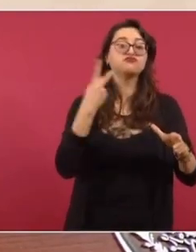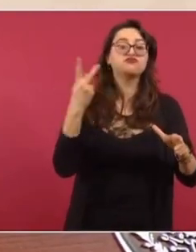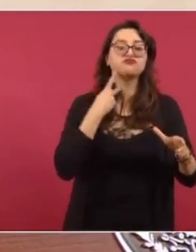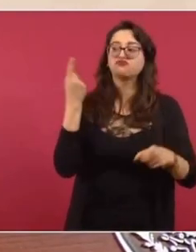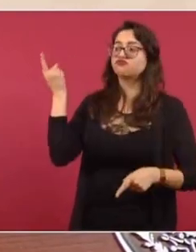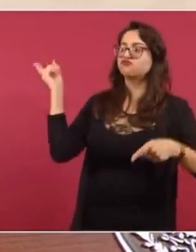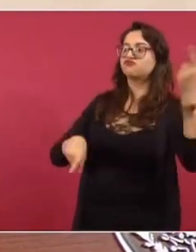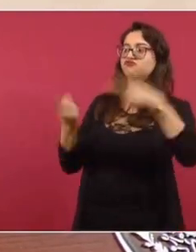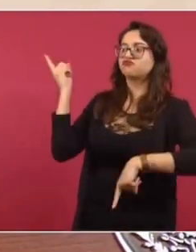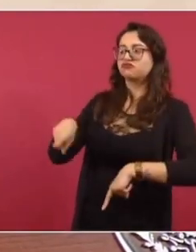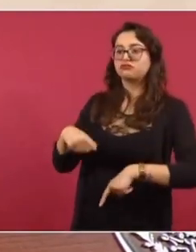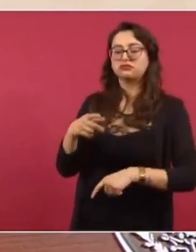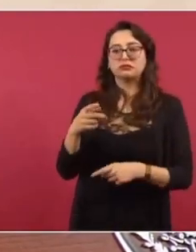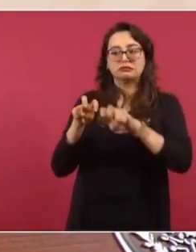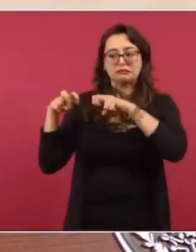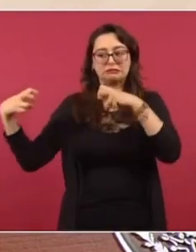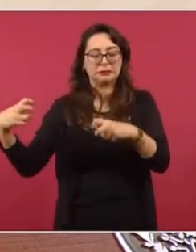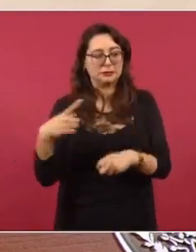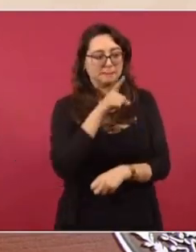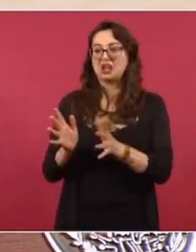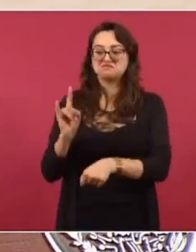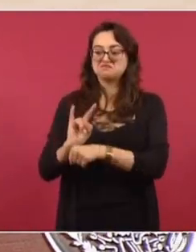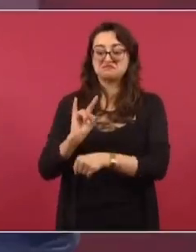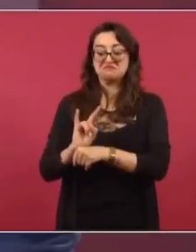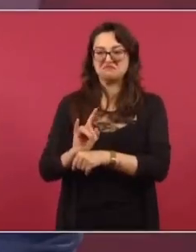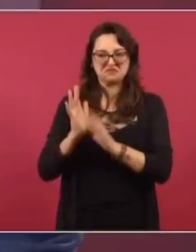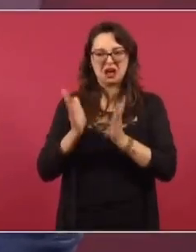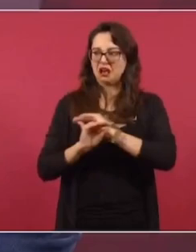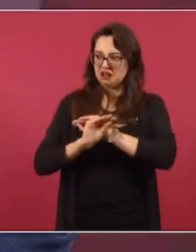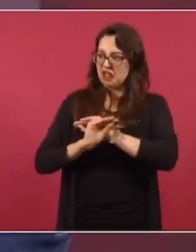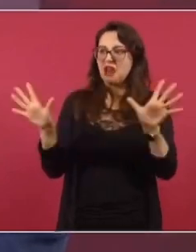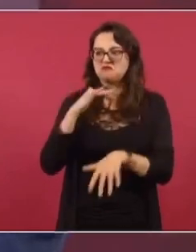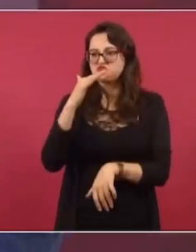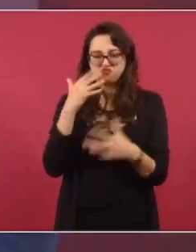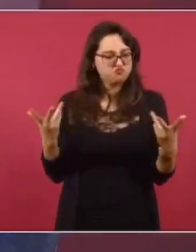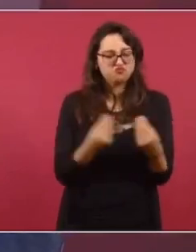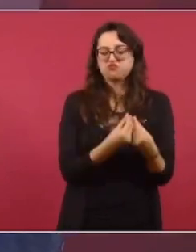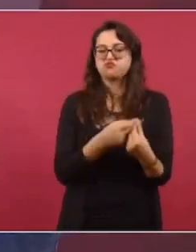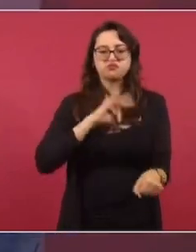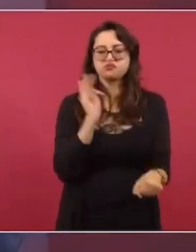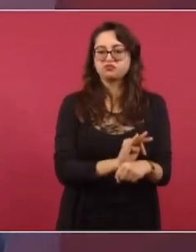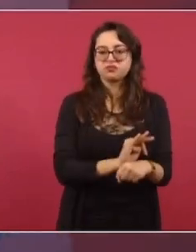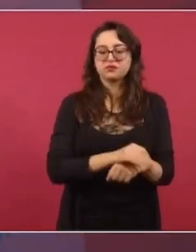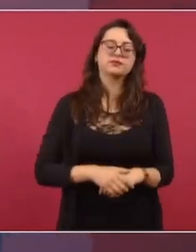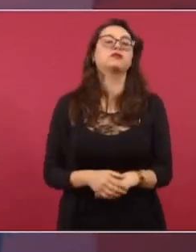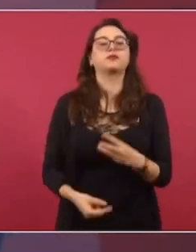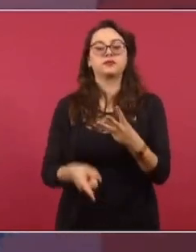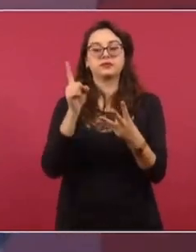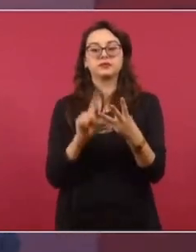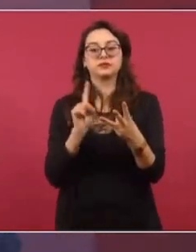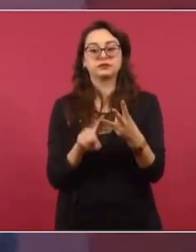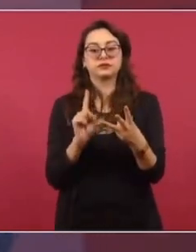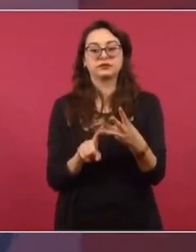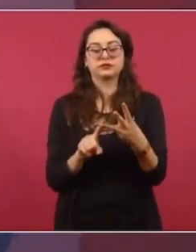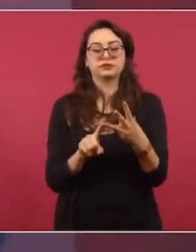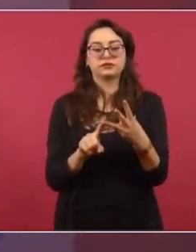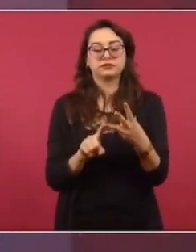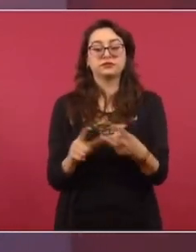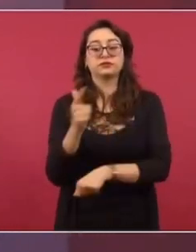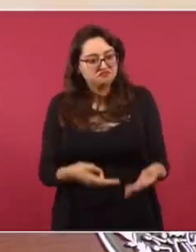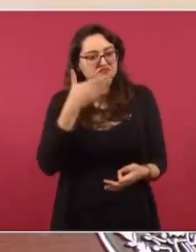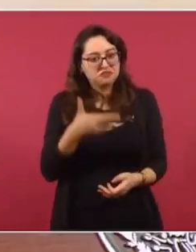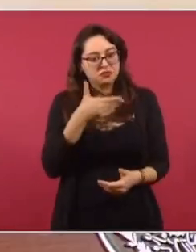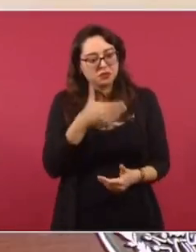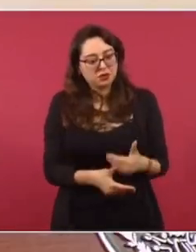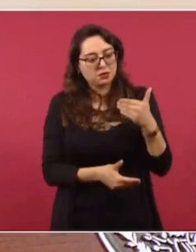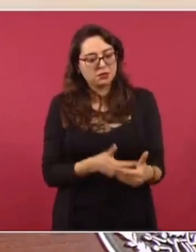y no de la mayoría del pueblo de México. Tres, para no afectar la buena marcha y la consolidación de la Guardia